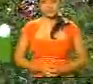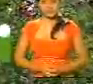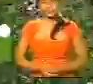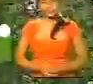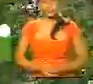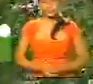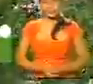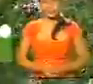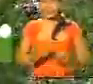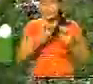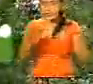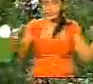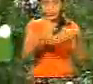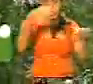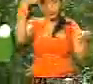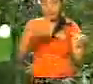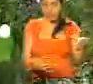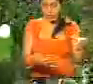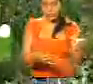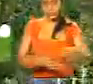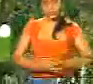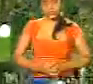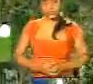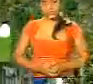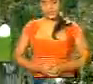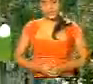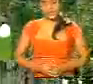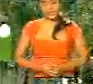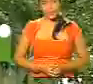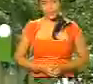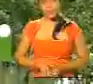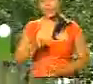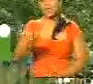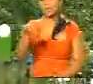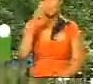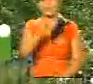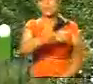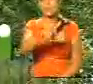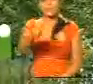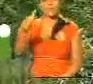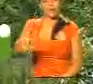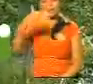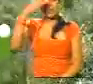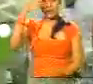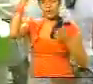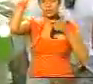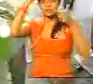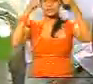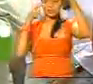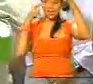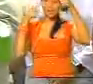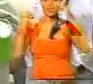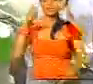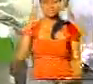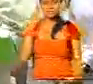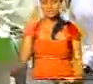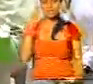Y ese es el ejército, y ese es el pueblo que Hugo Chávez ha